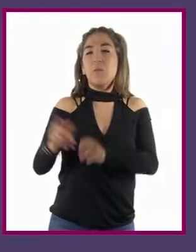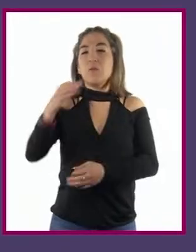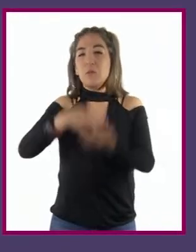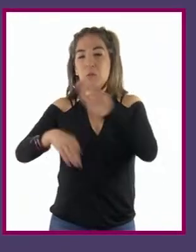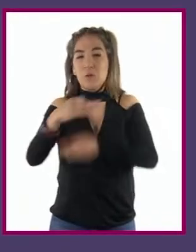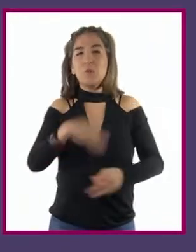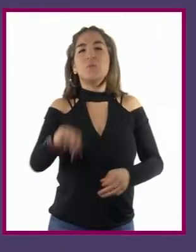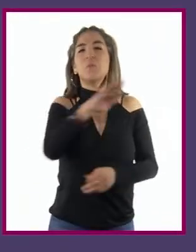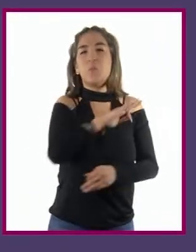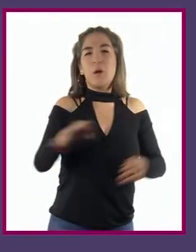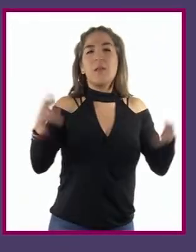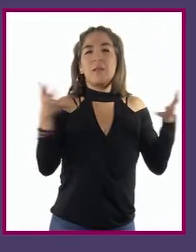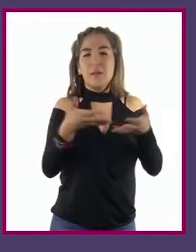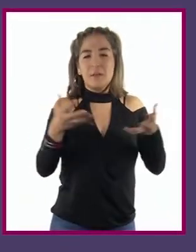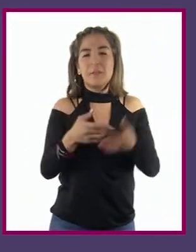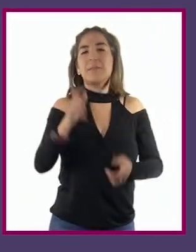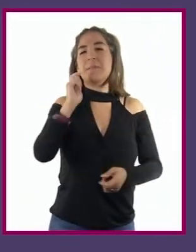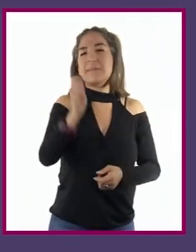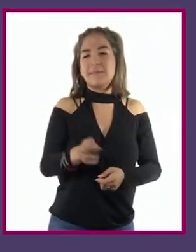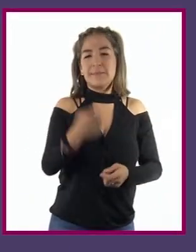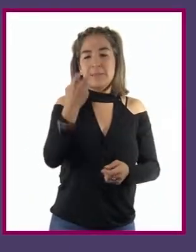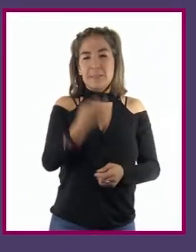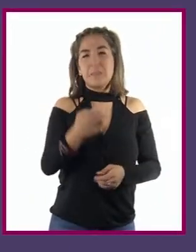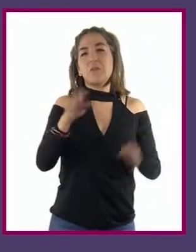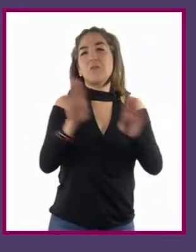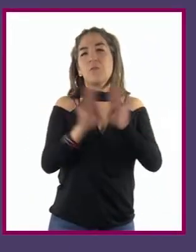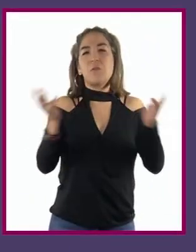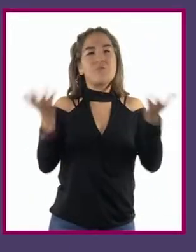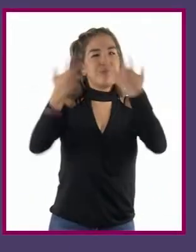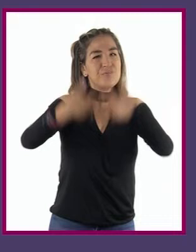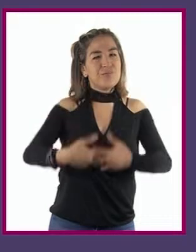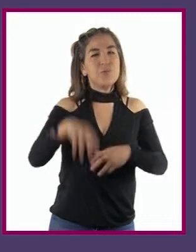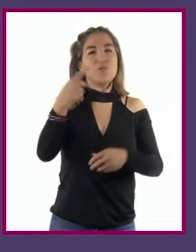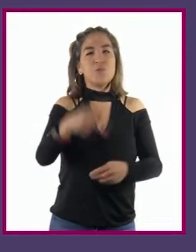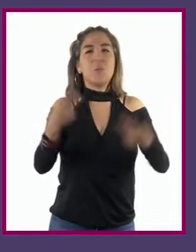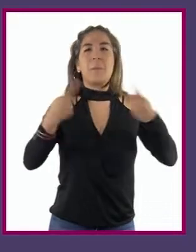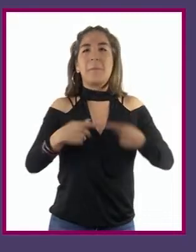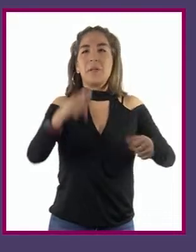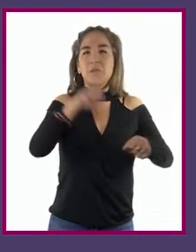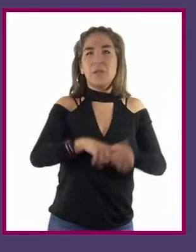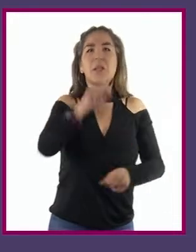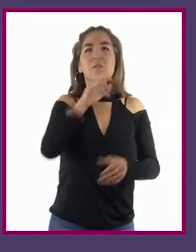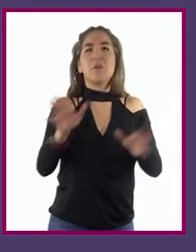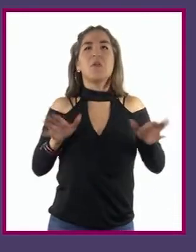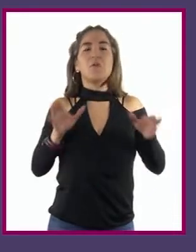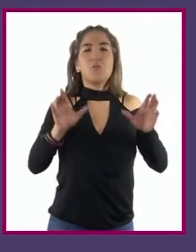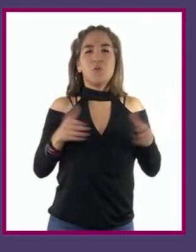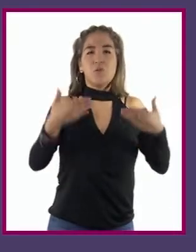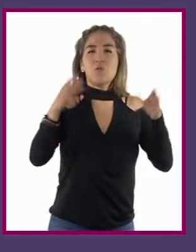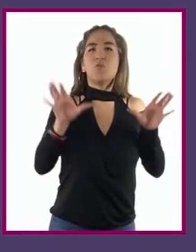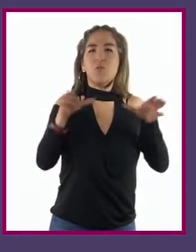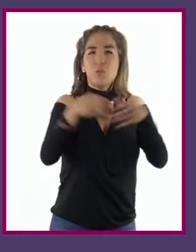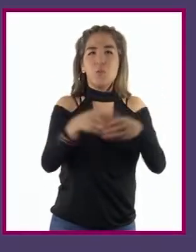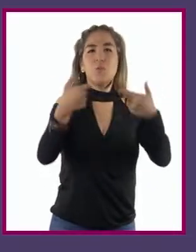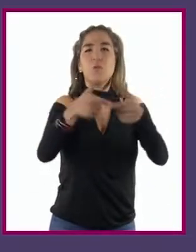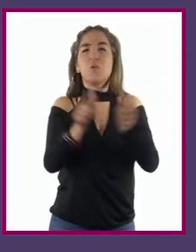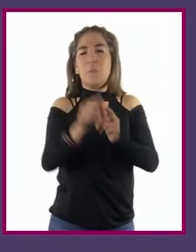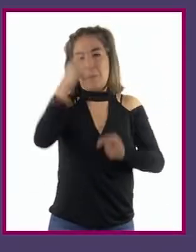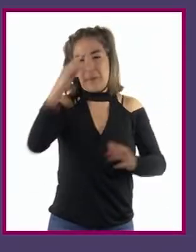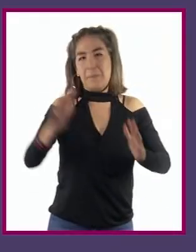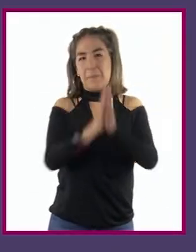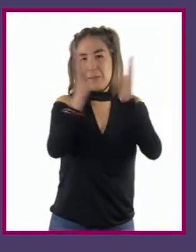la posibilidad de desarrollar nuestras capacidades personales y también colectivas cuando participamos con los